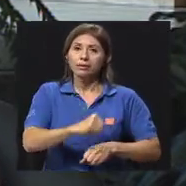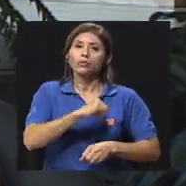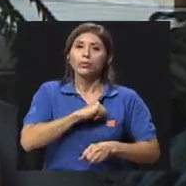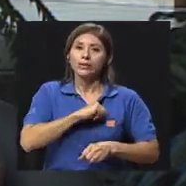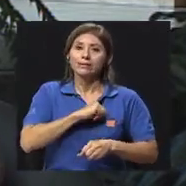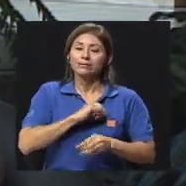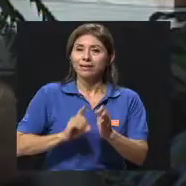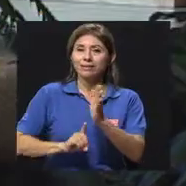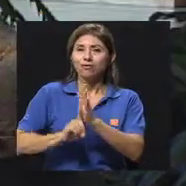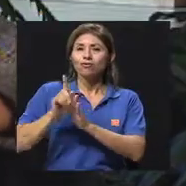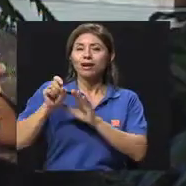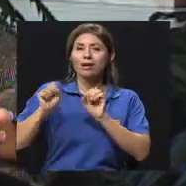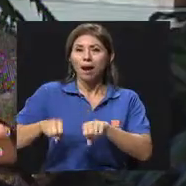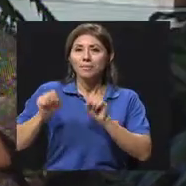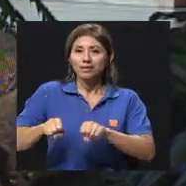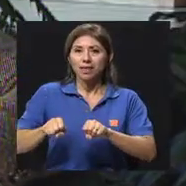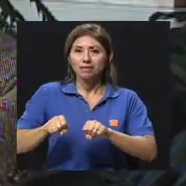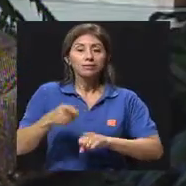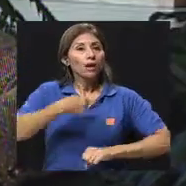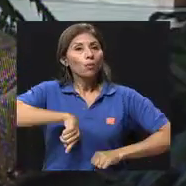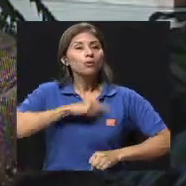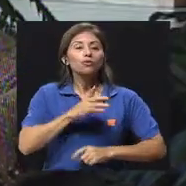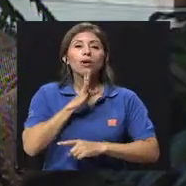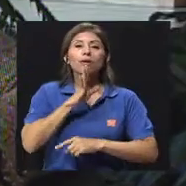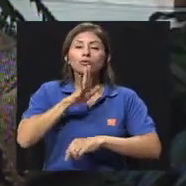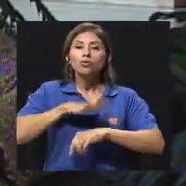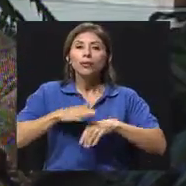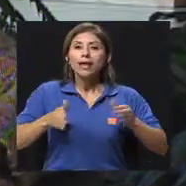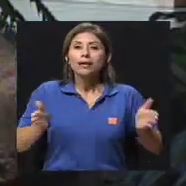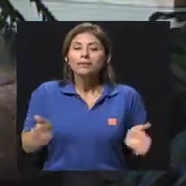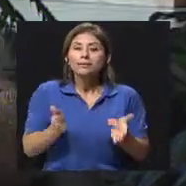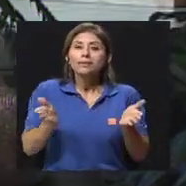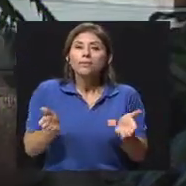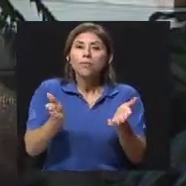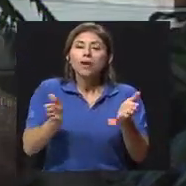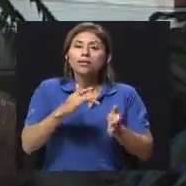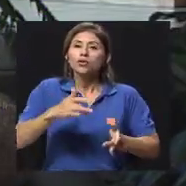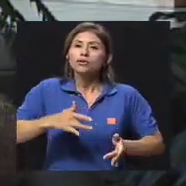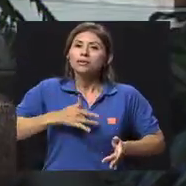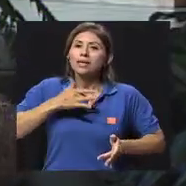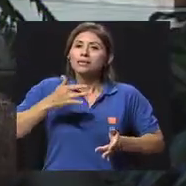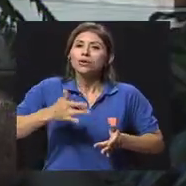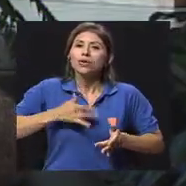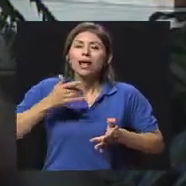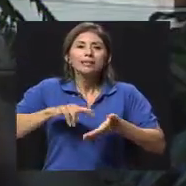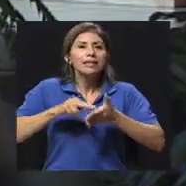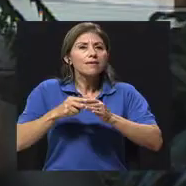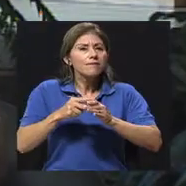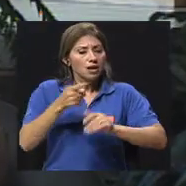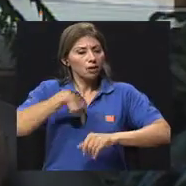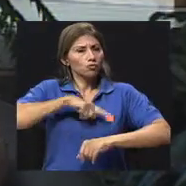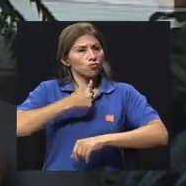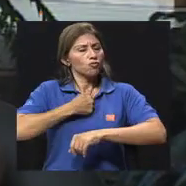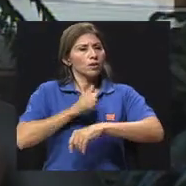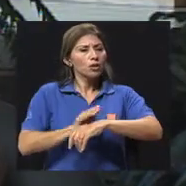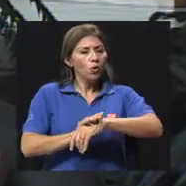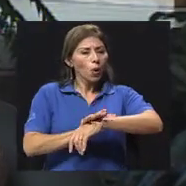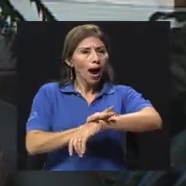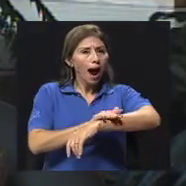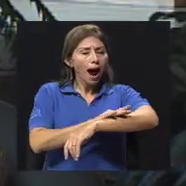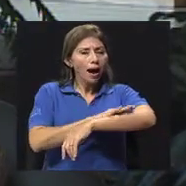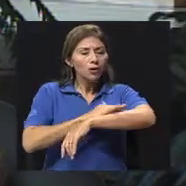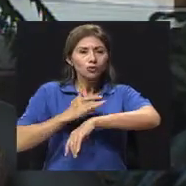no es lo mismo. Cuando hablamos de estimulación sensorial, estamos hablando de lo que es tocarnos, sentirnos,